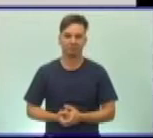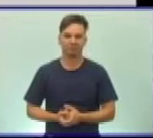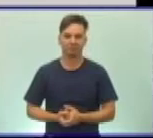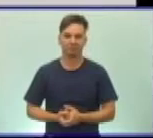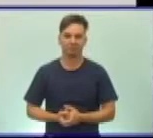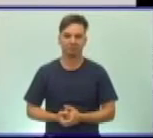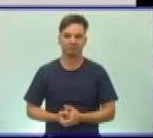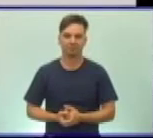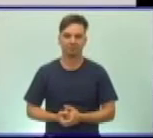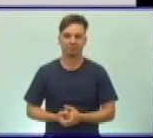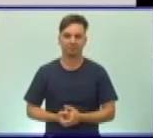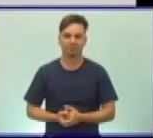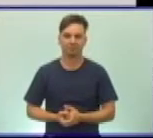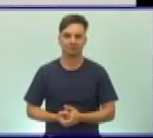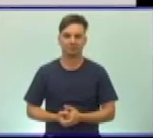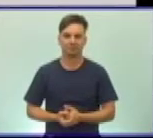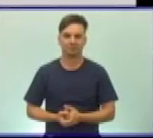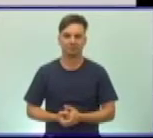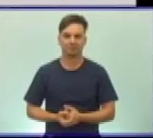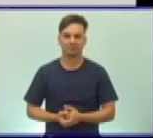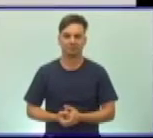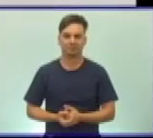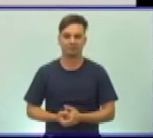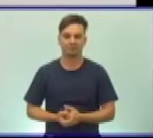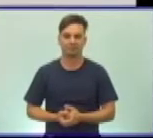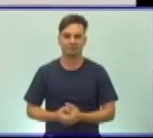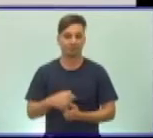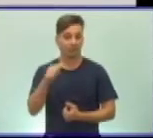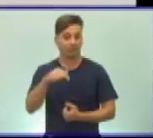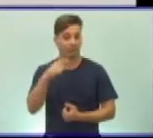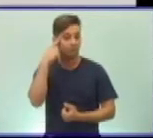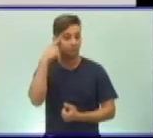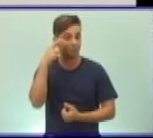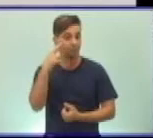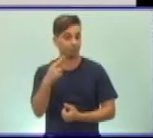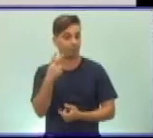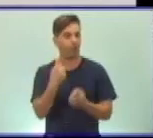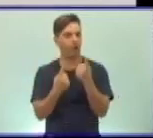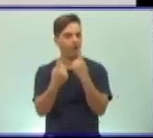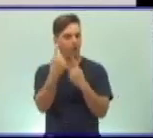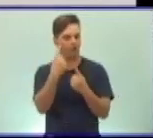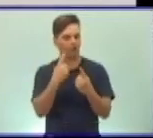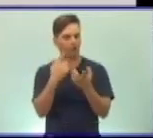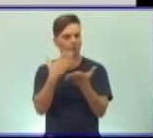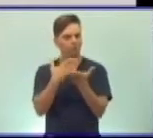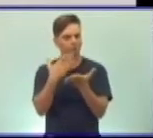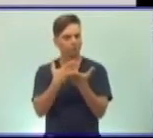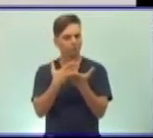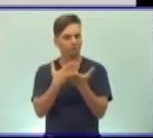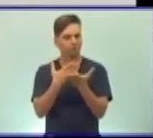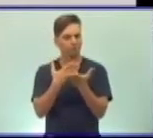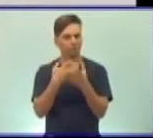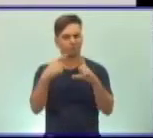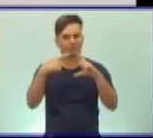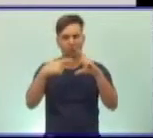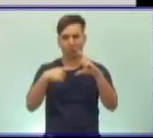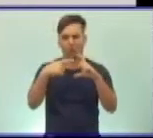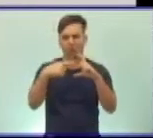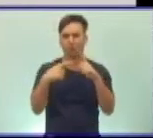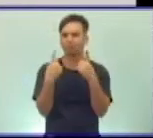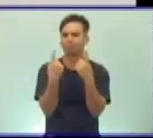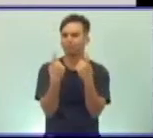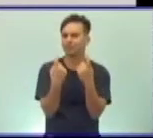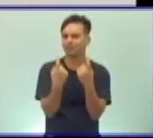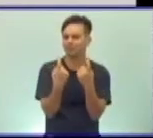Daremos inicio a nuestro encuentro recordando algunos conocimientos que nos son necesarios